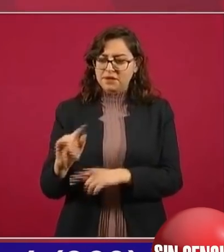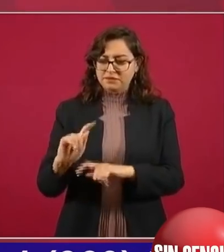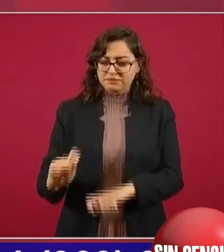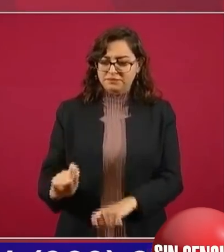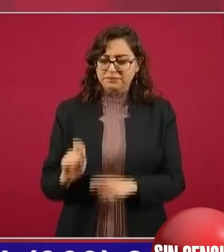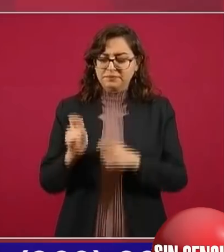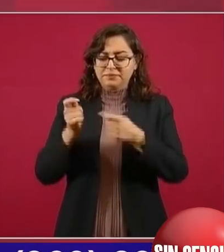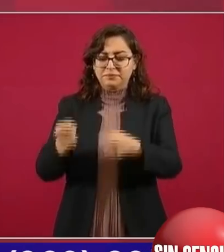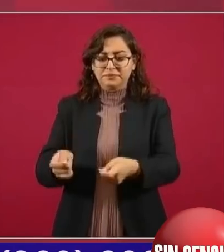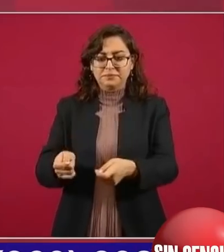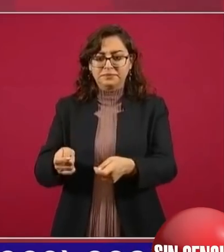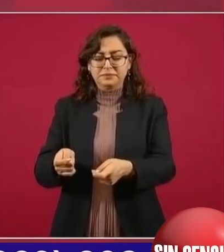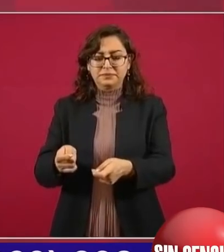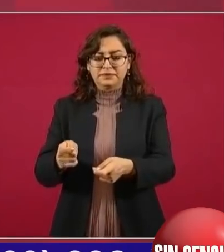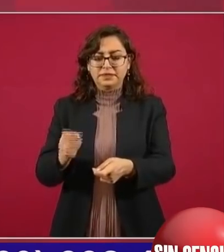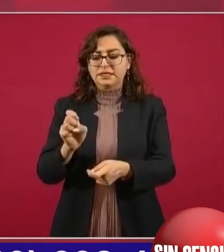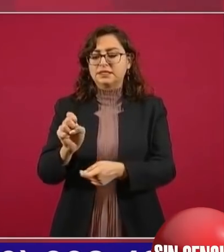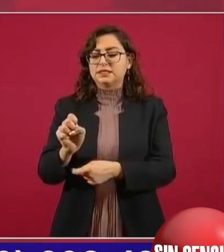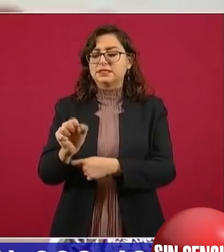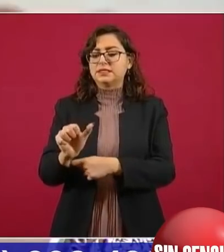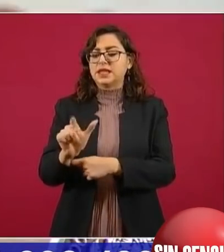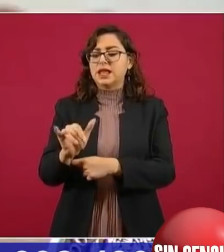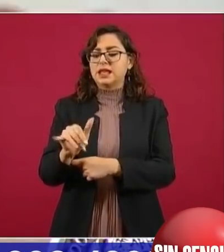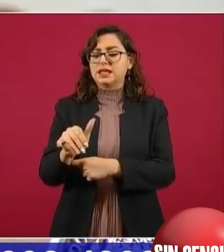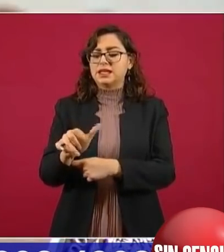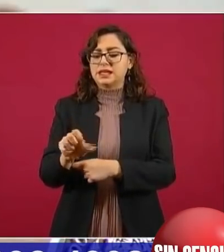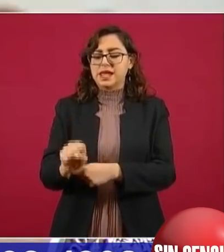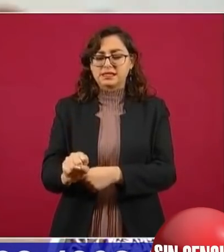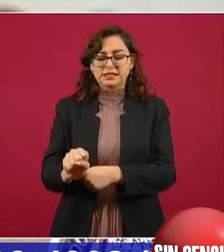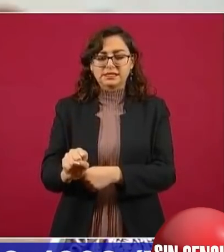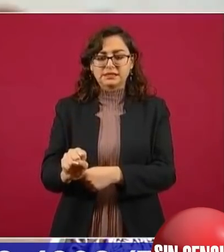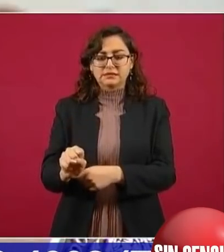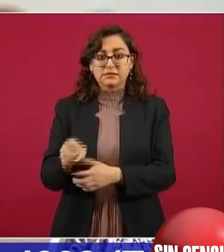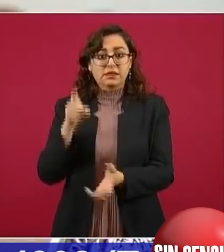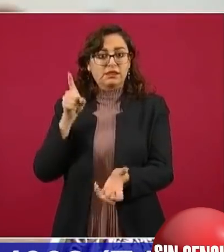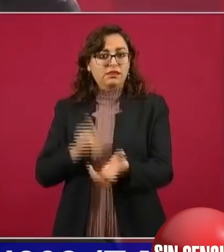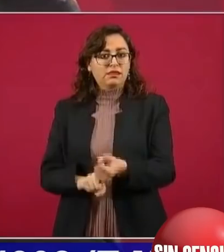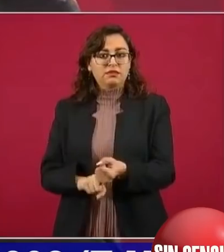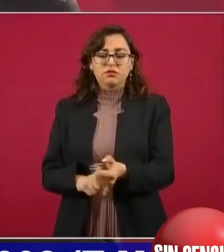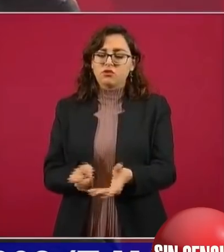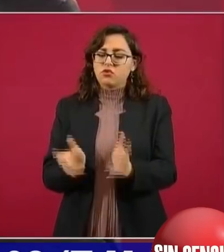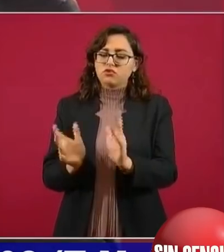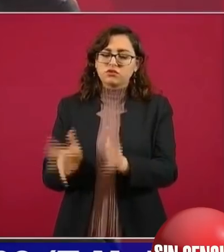significó la alianza de facto